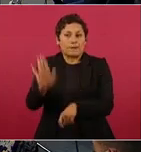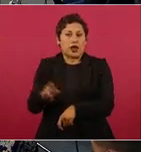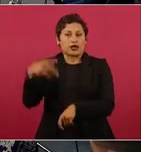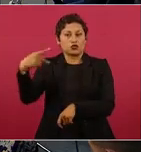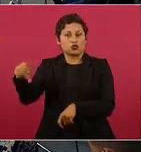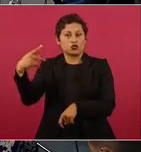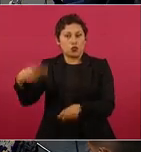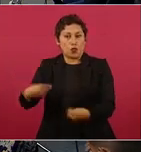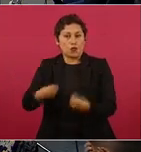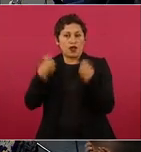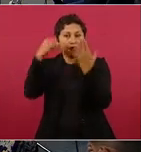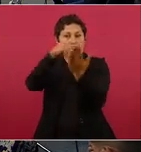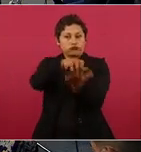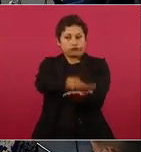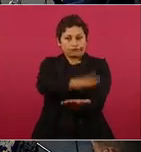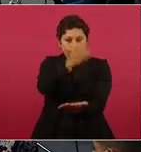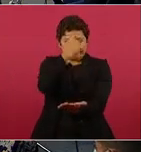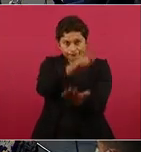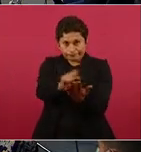autobiografía,